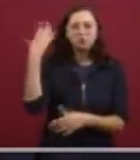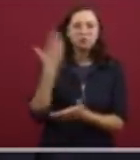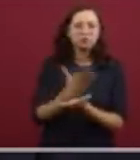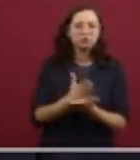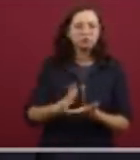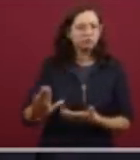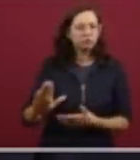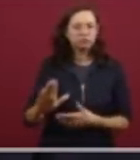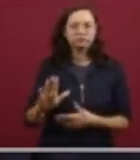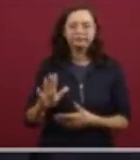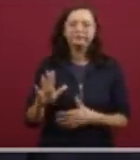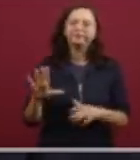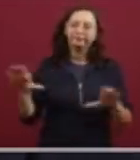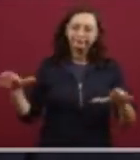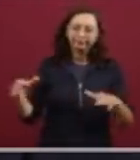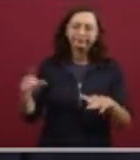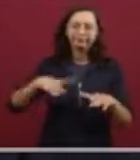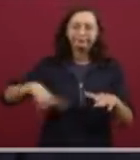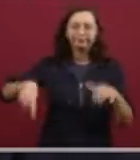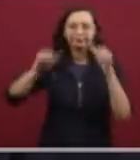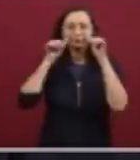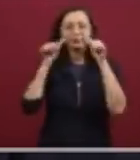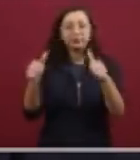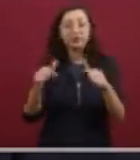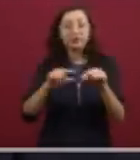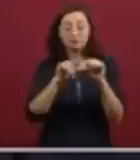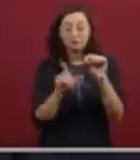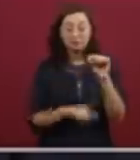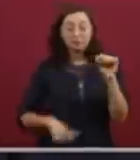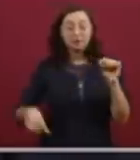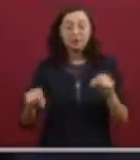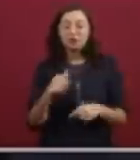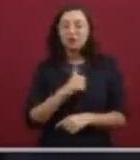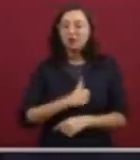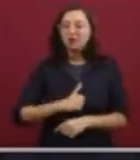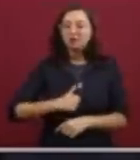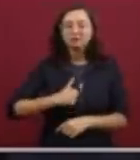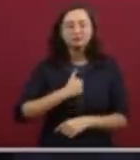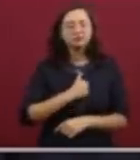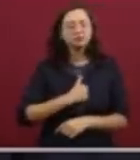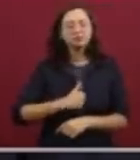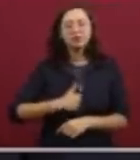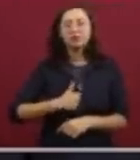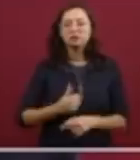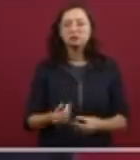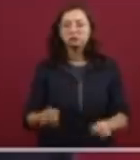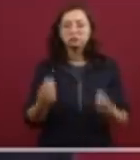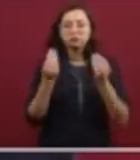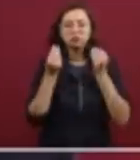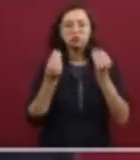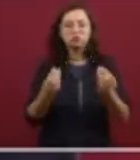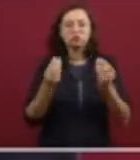Hay, desgraciadamente, en nuestro país mucha pobreza.